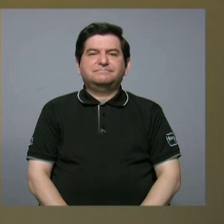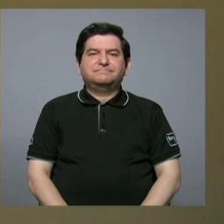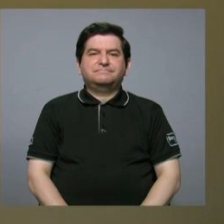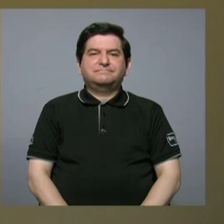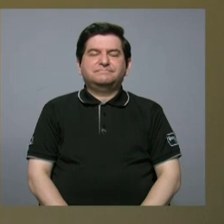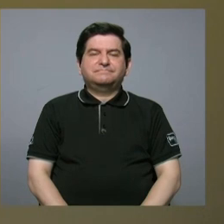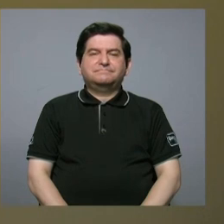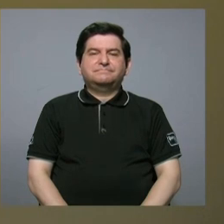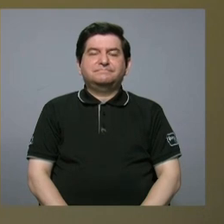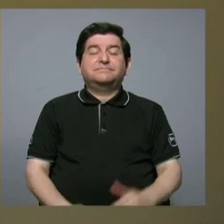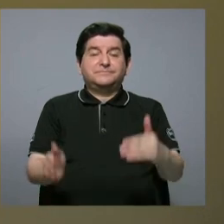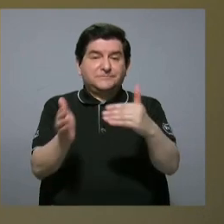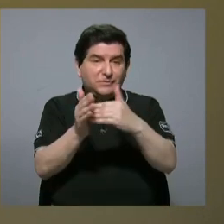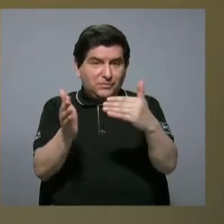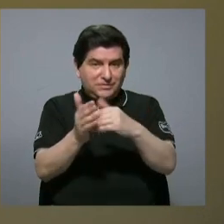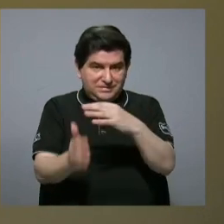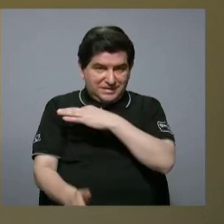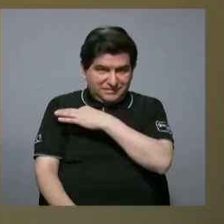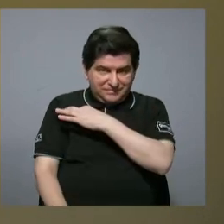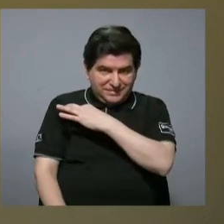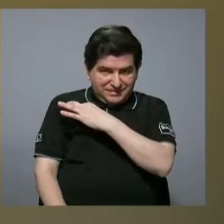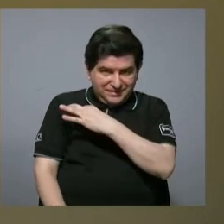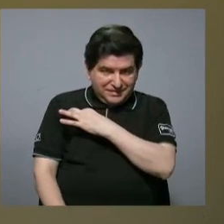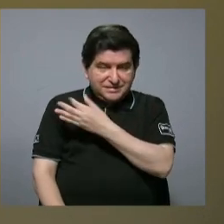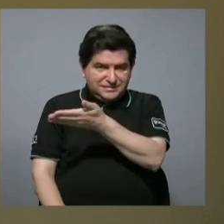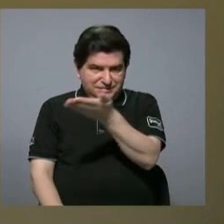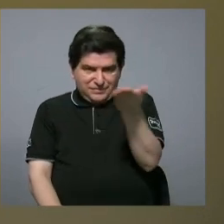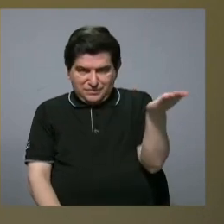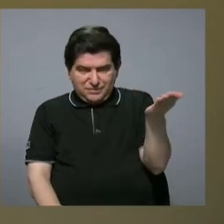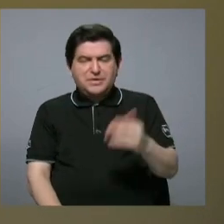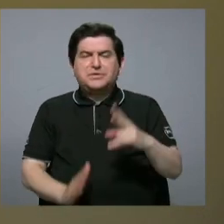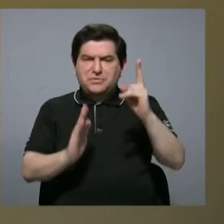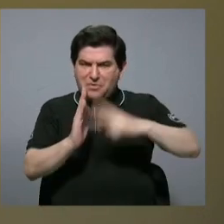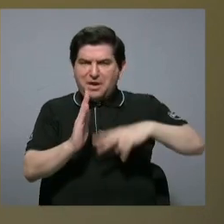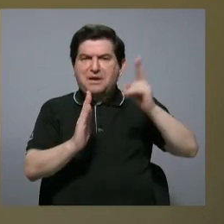que vuelvo a invitarlos a que lo lean,